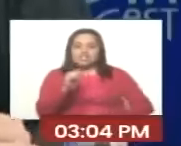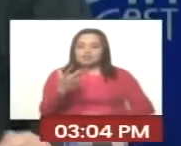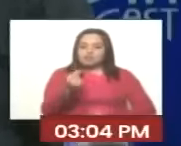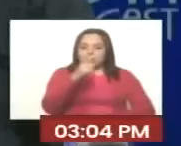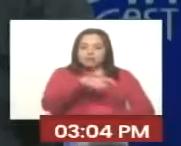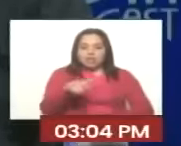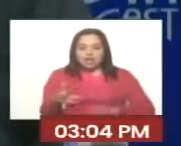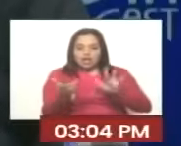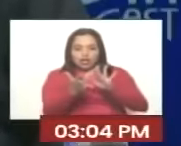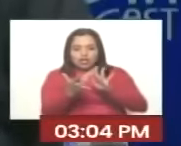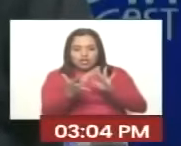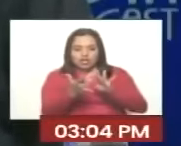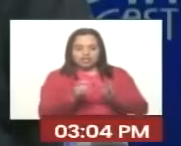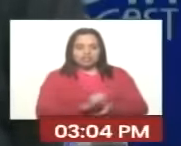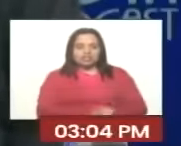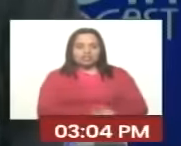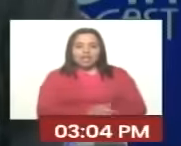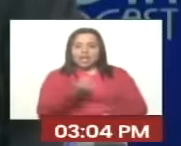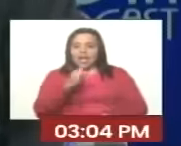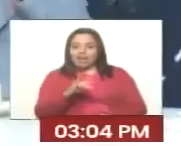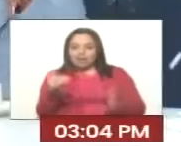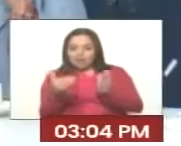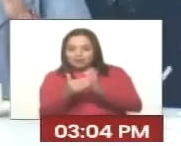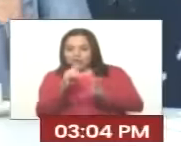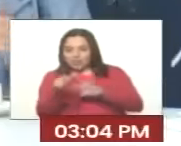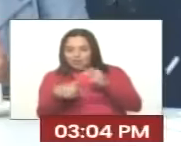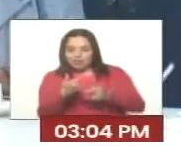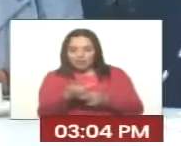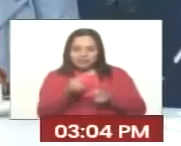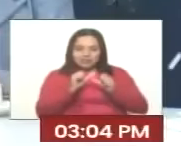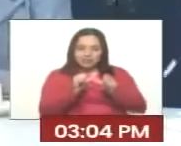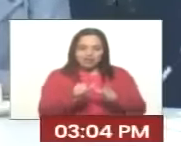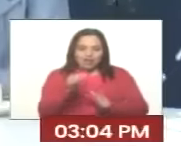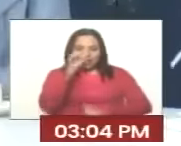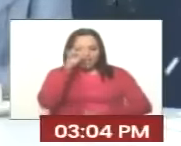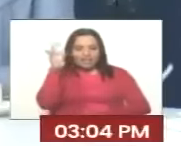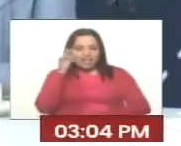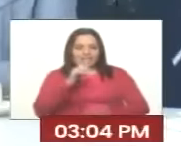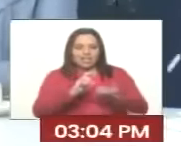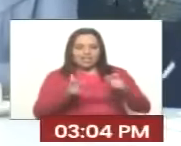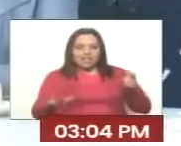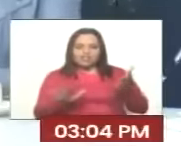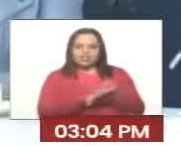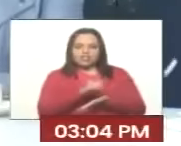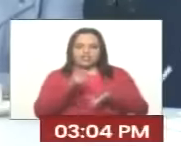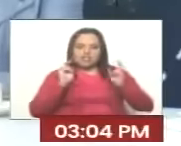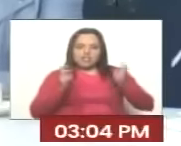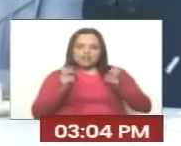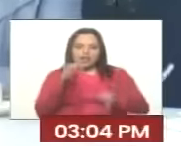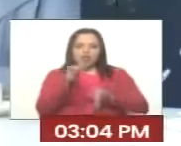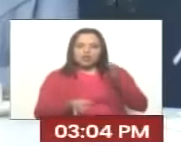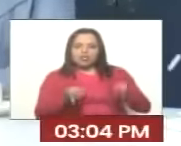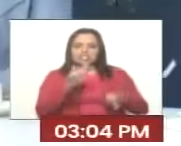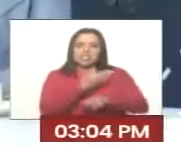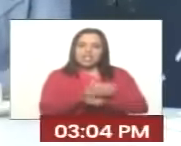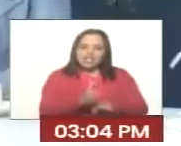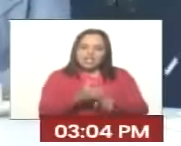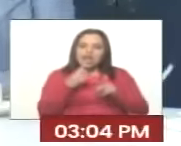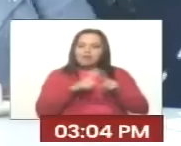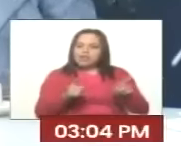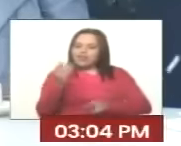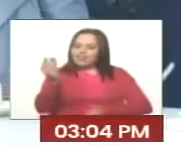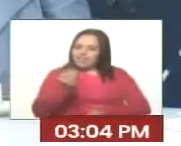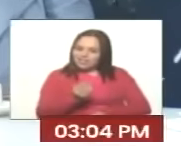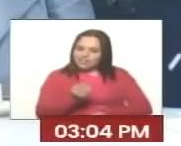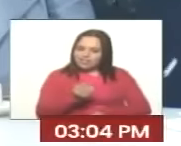no da chance 900. De ver esto. Menos. Hacemos una pausa, estamos conversando con el fiscal general de la República acerca de este caso. La justicia tarda, pero llega. Así